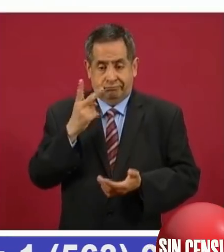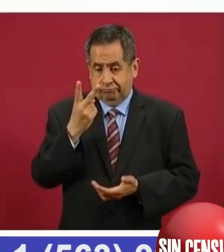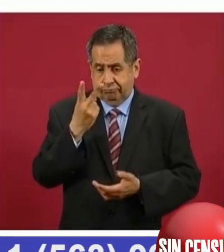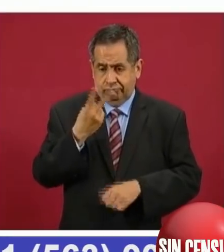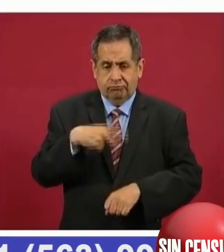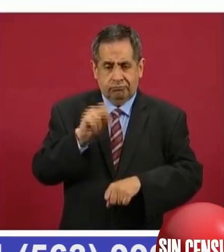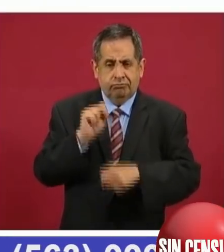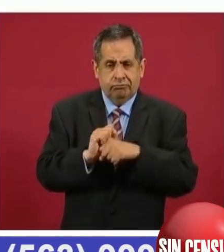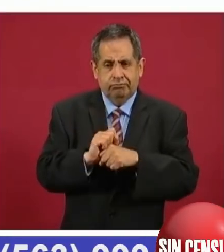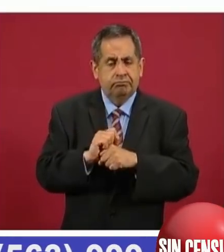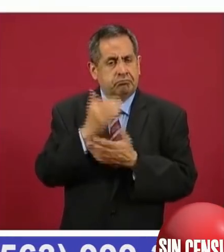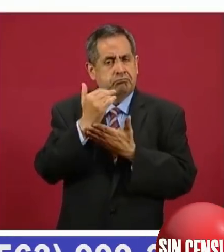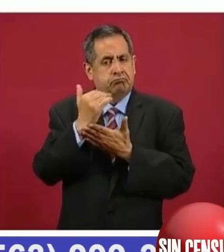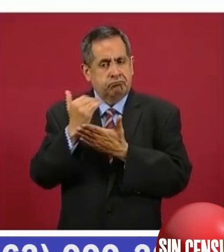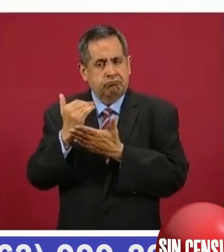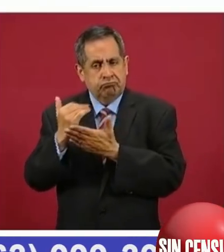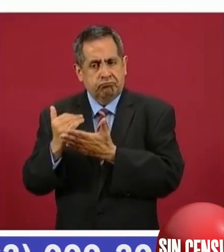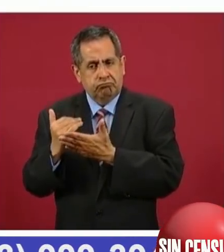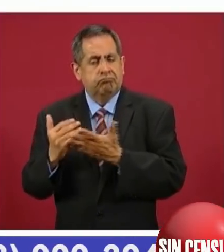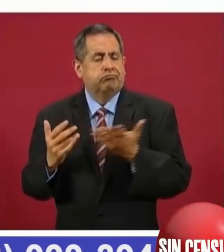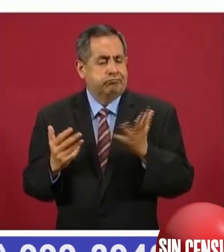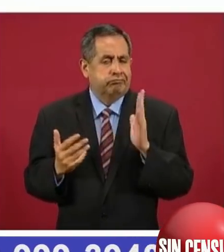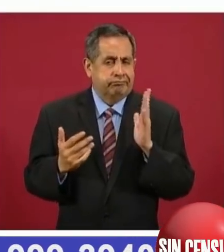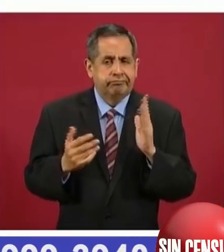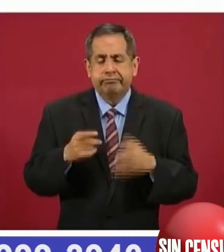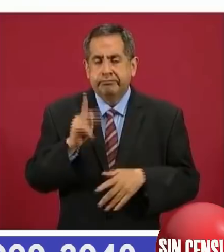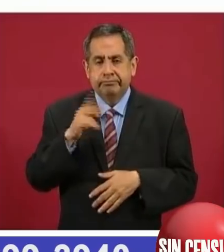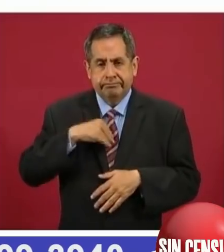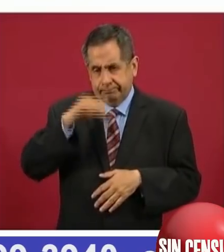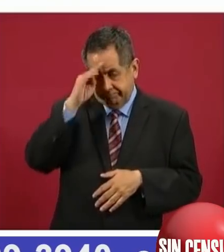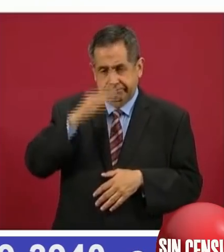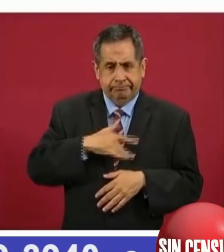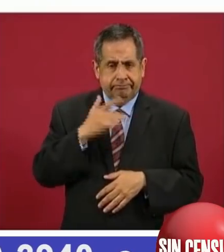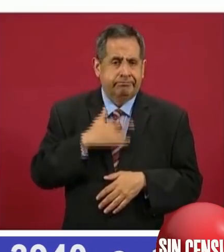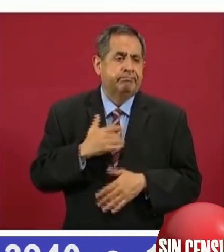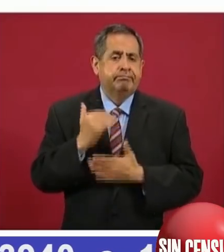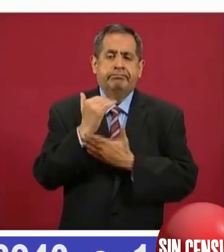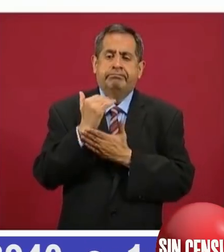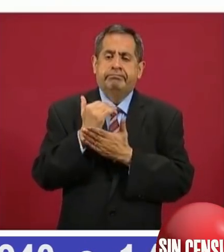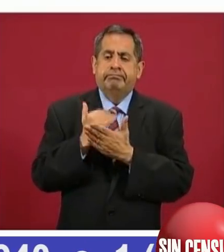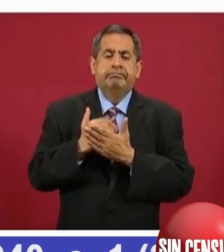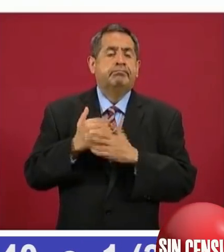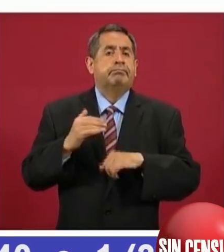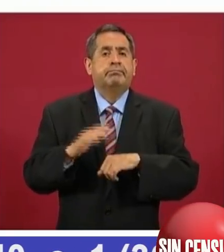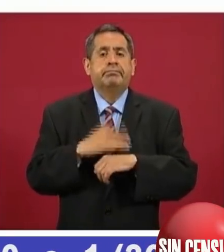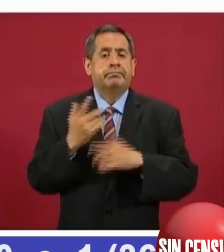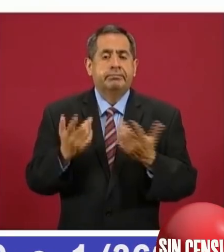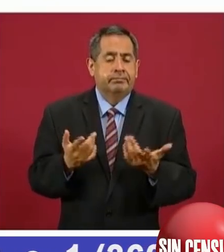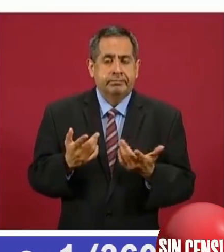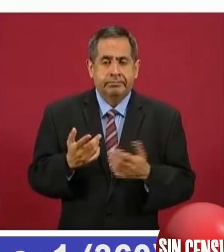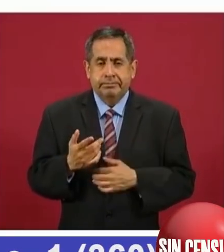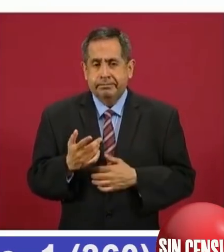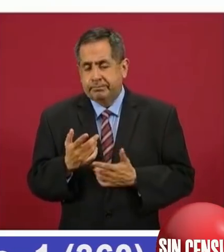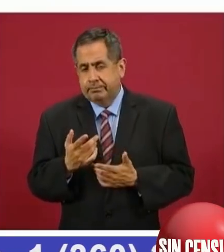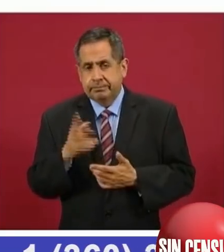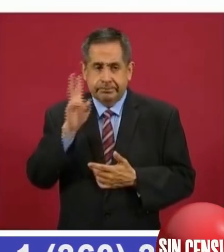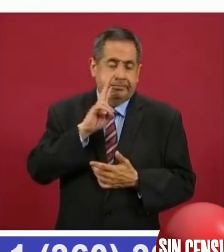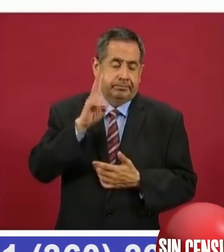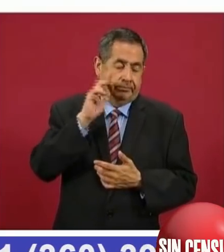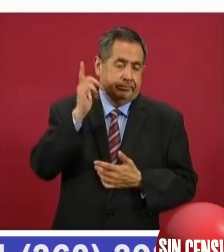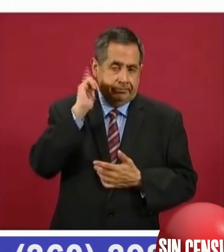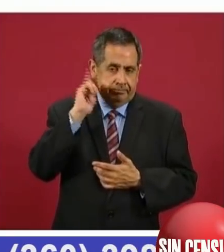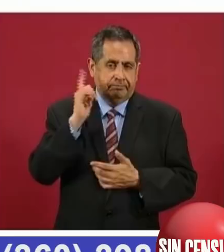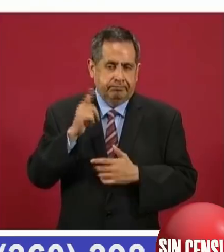ya de reducción. Generalmente consideramos que la reducción es promisoria, como que